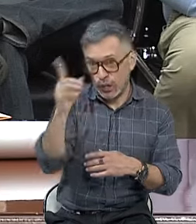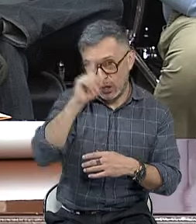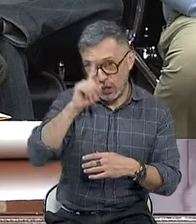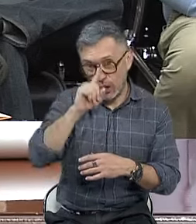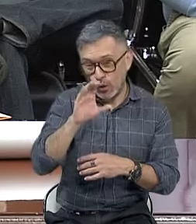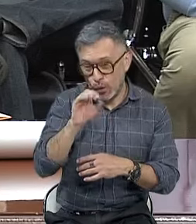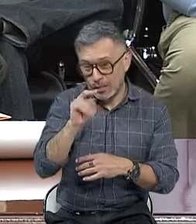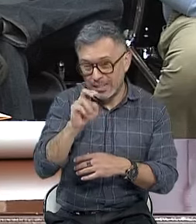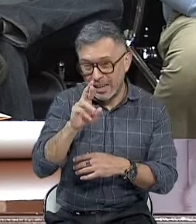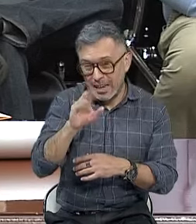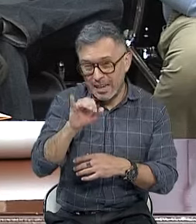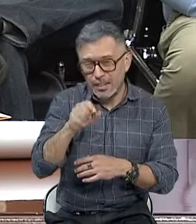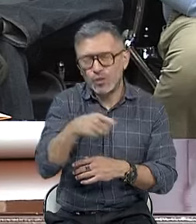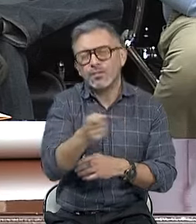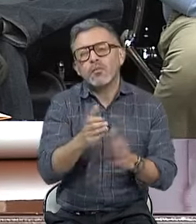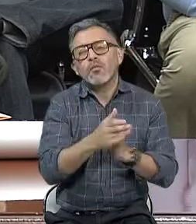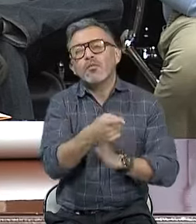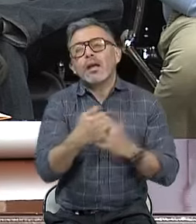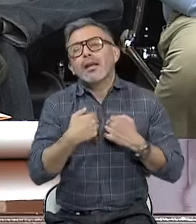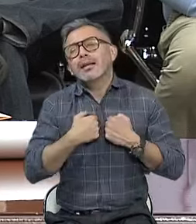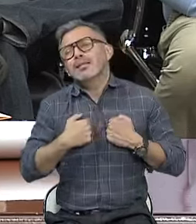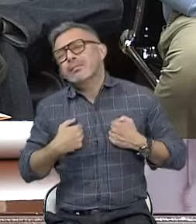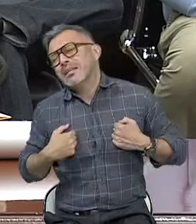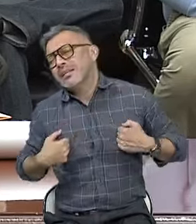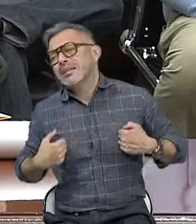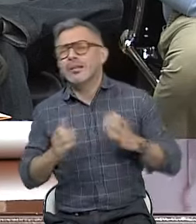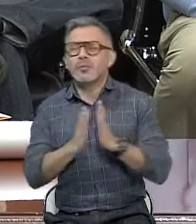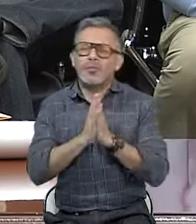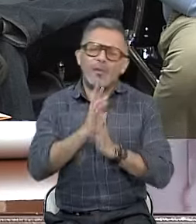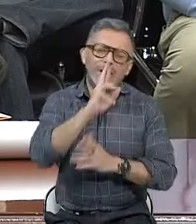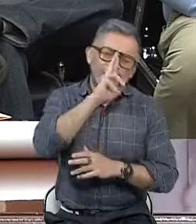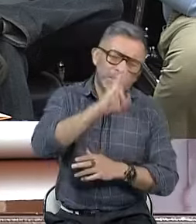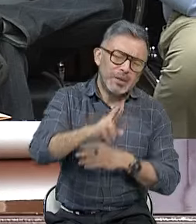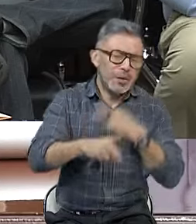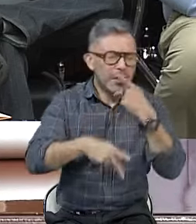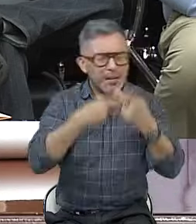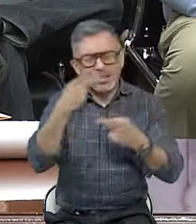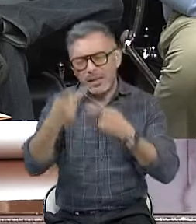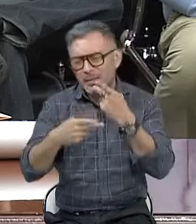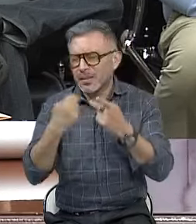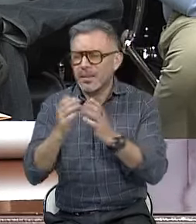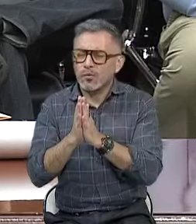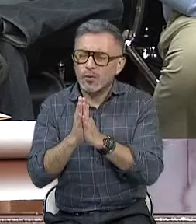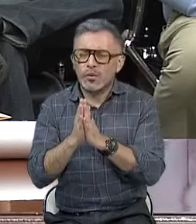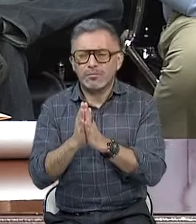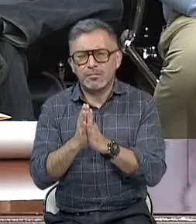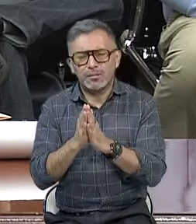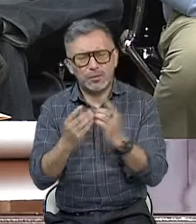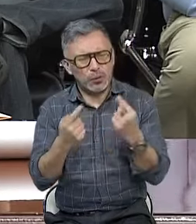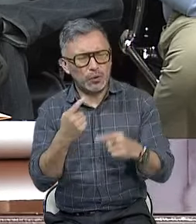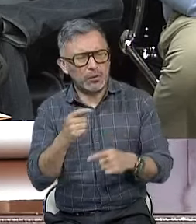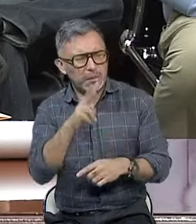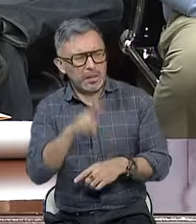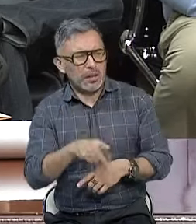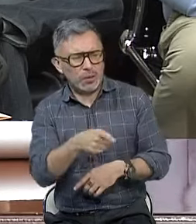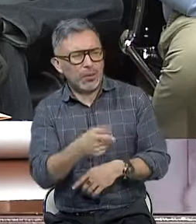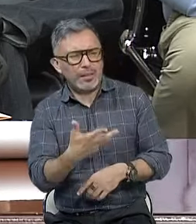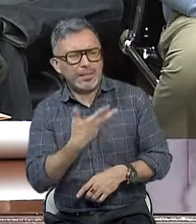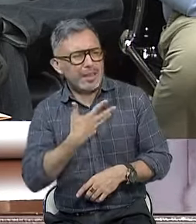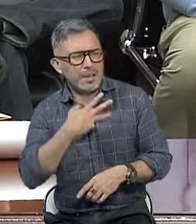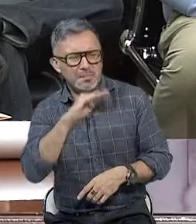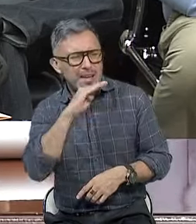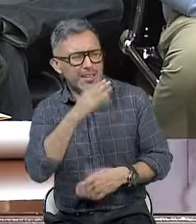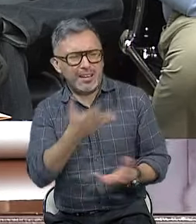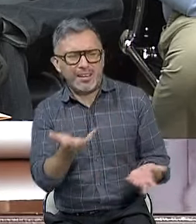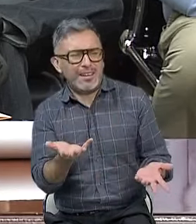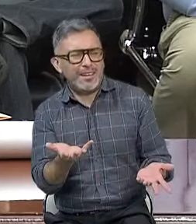no se rasgan las vestiduras que el respeto que qué barbaridad que el tono y alguien nos diga no tienen madre y como